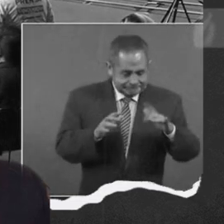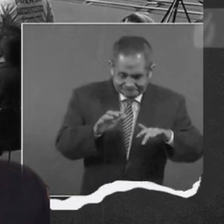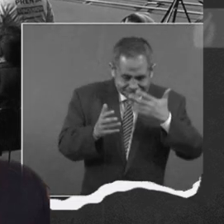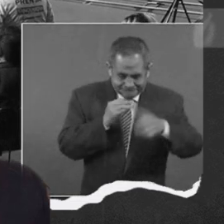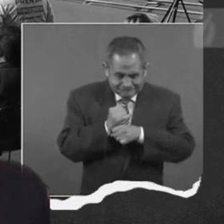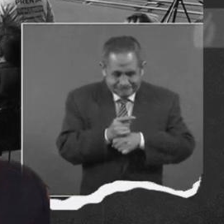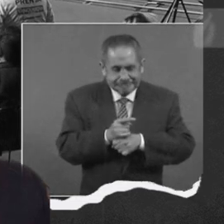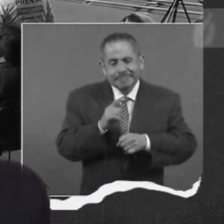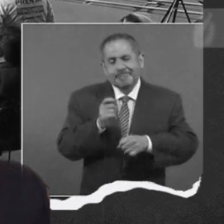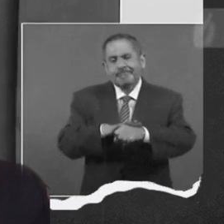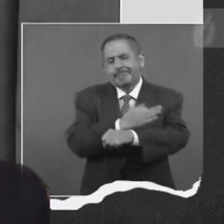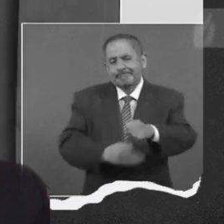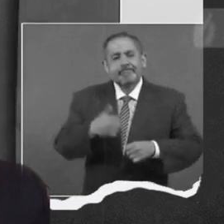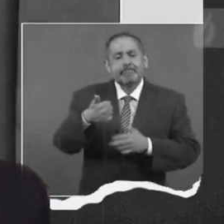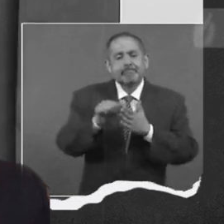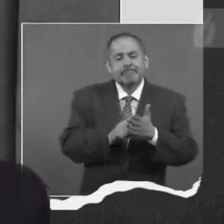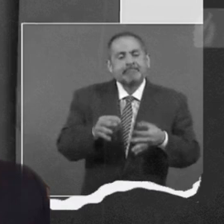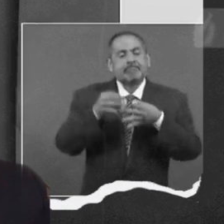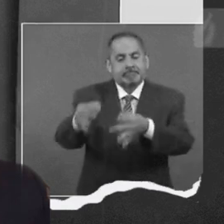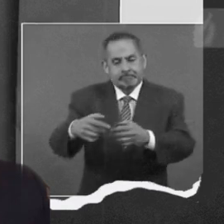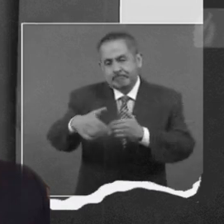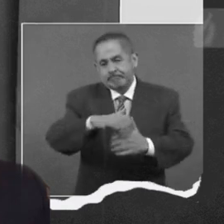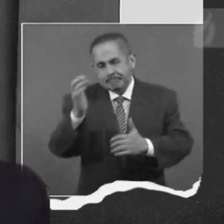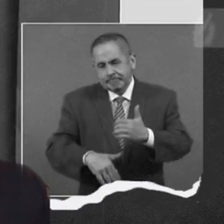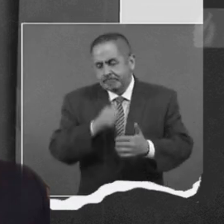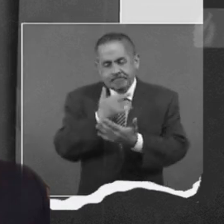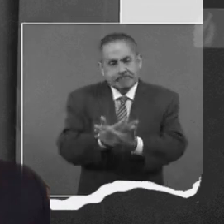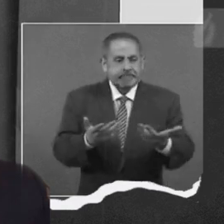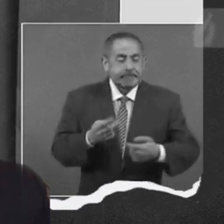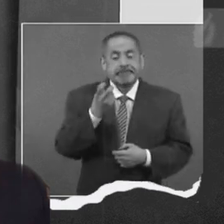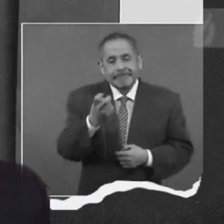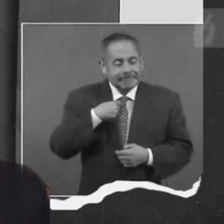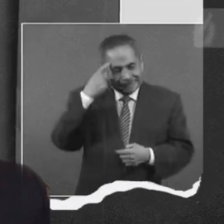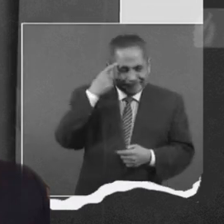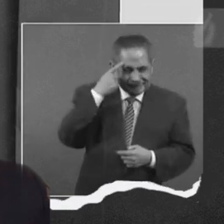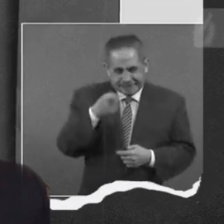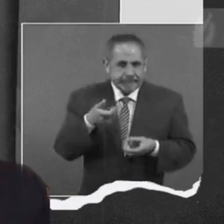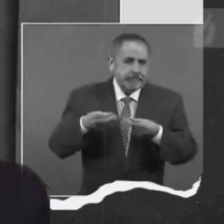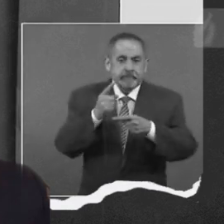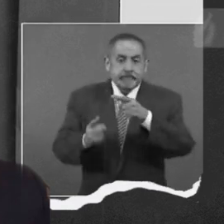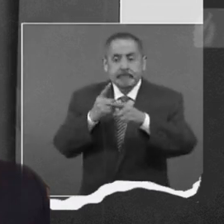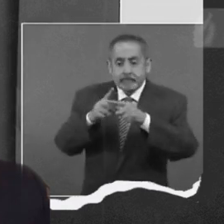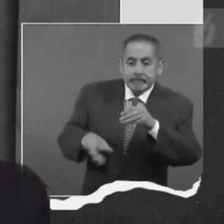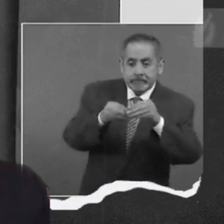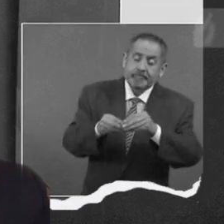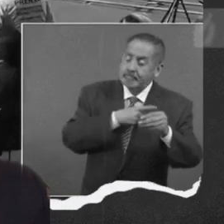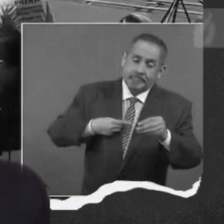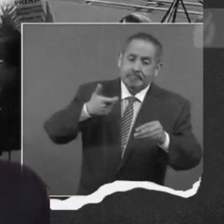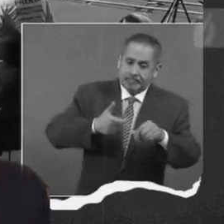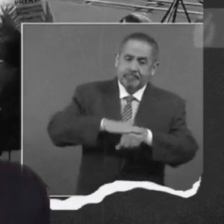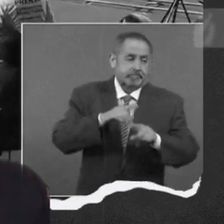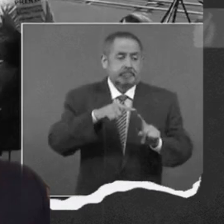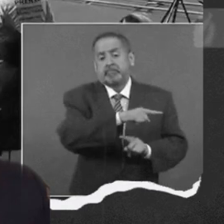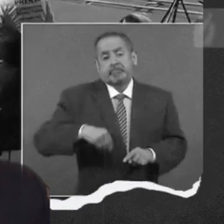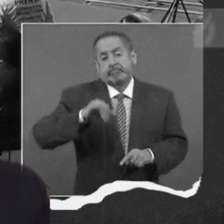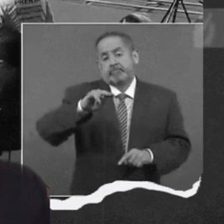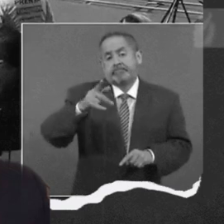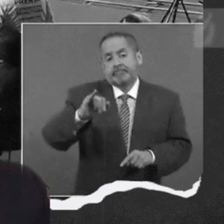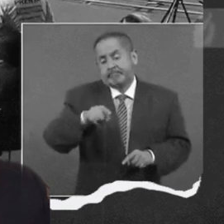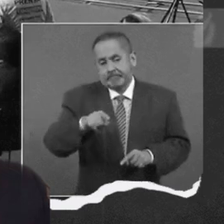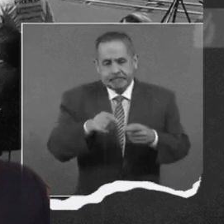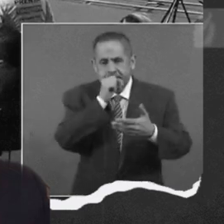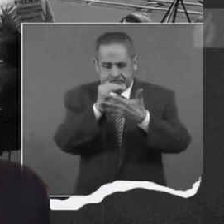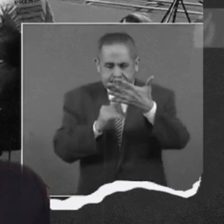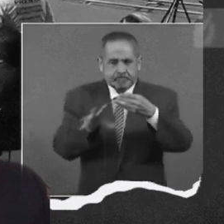en un retraso de seis meses para su terminación lo cual generó Los costos adicionales que se